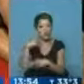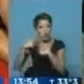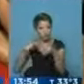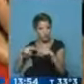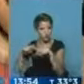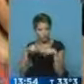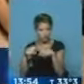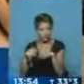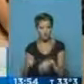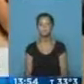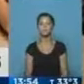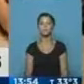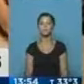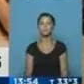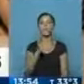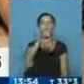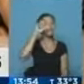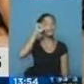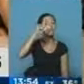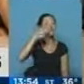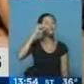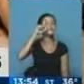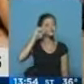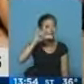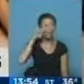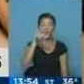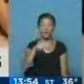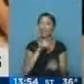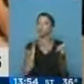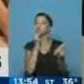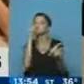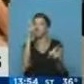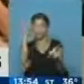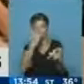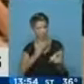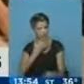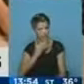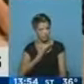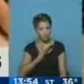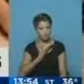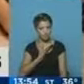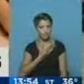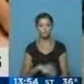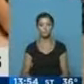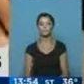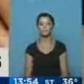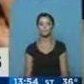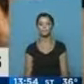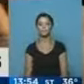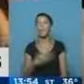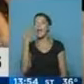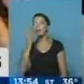el señor del cielo ha tenido expresiones en la provincia de santa fe refiriéndose en forma